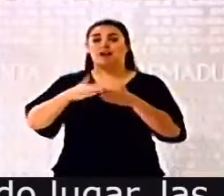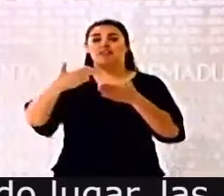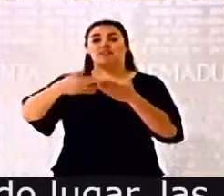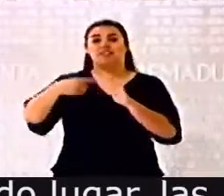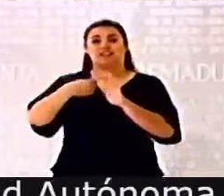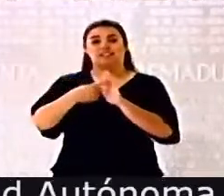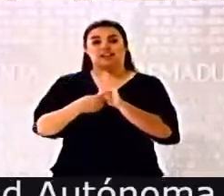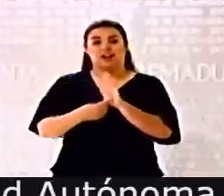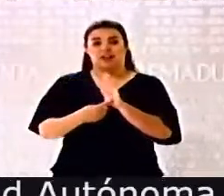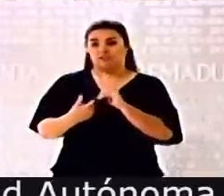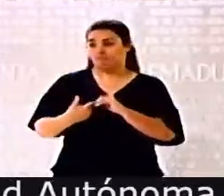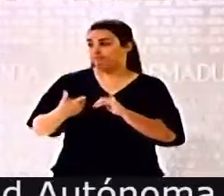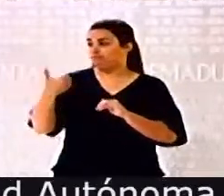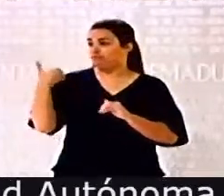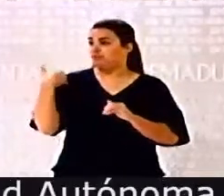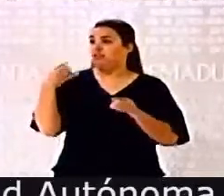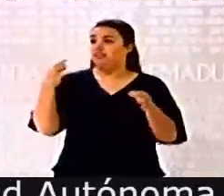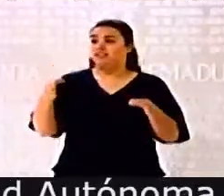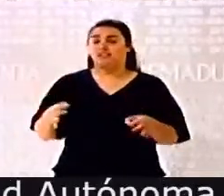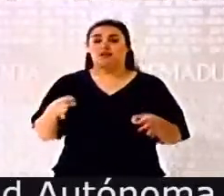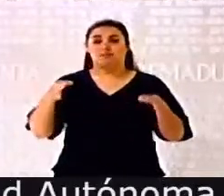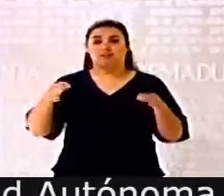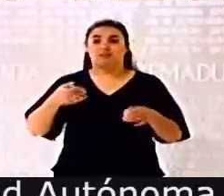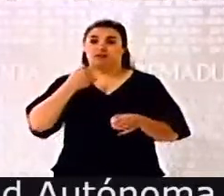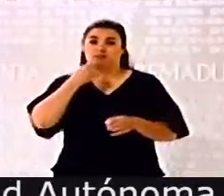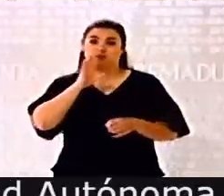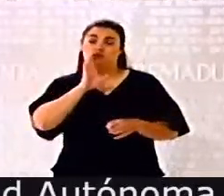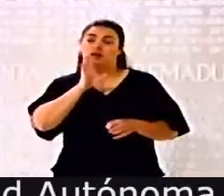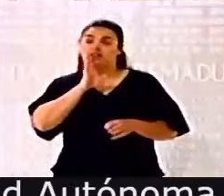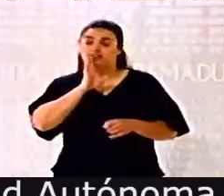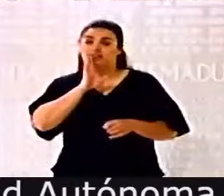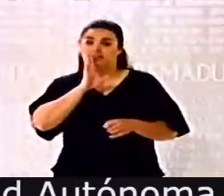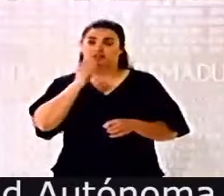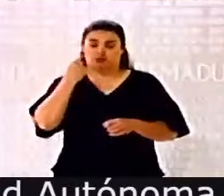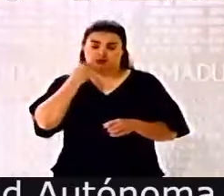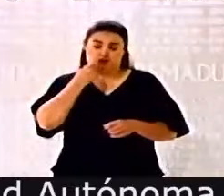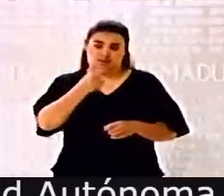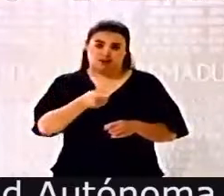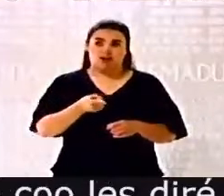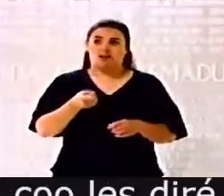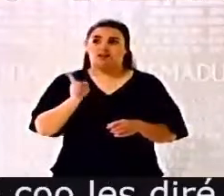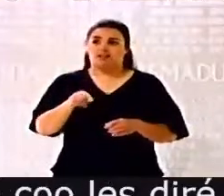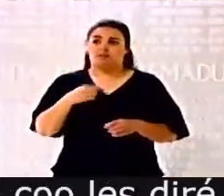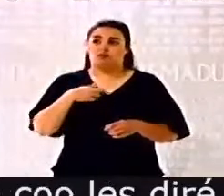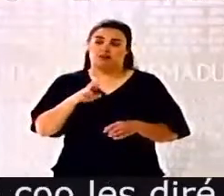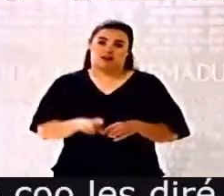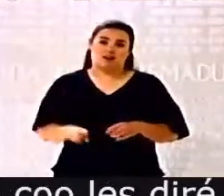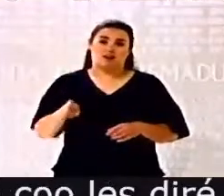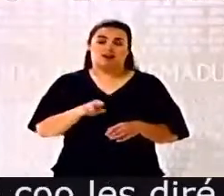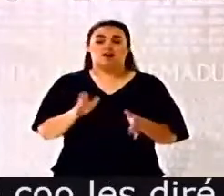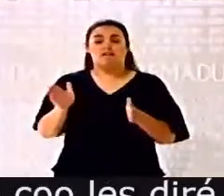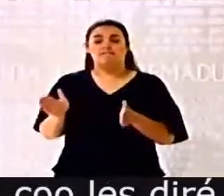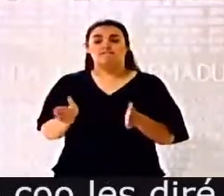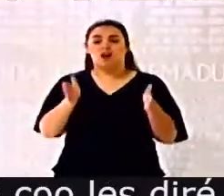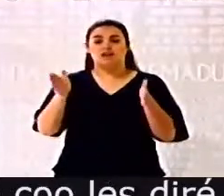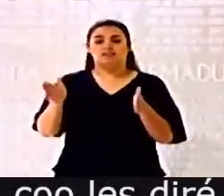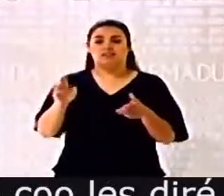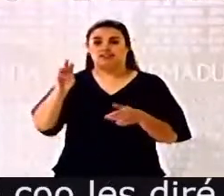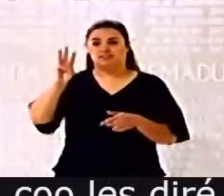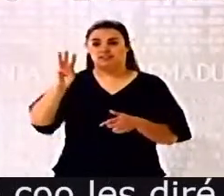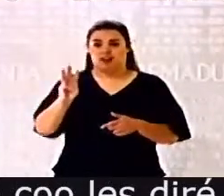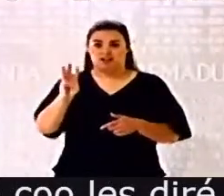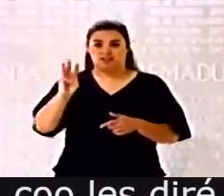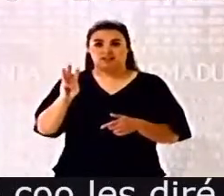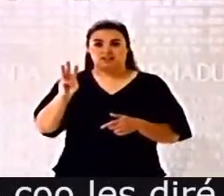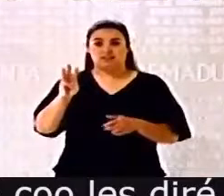que llevamos y siempre dentro, como les diré y como les reseñaré, de la fase 3